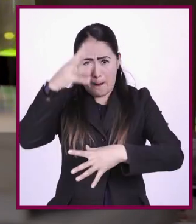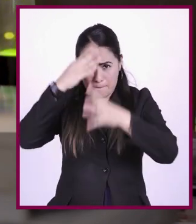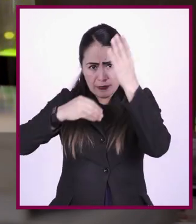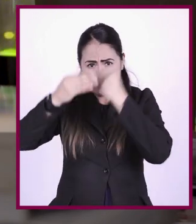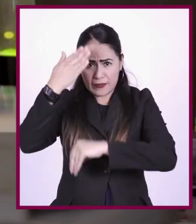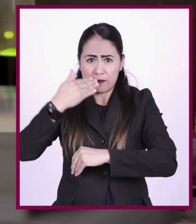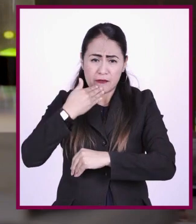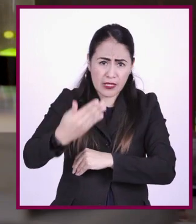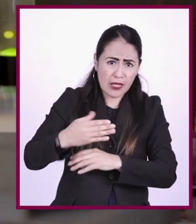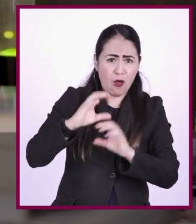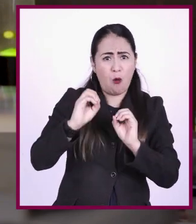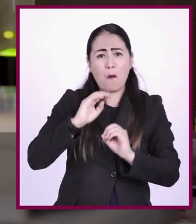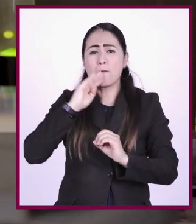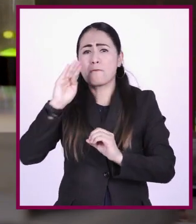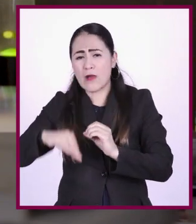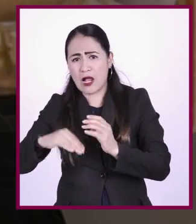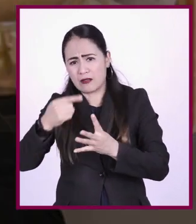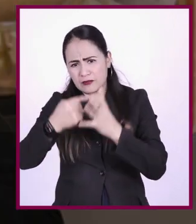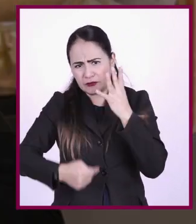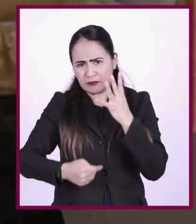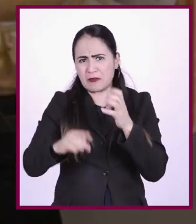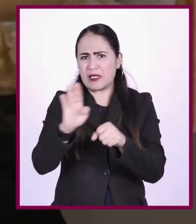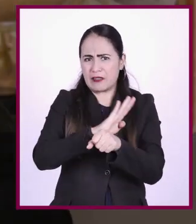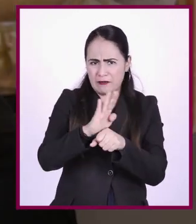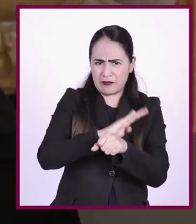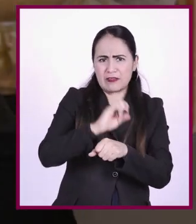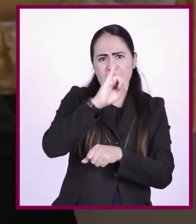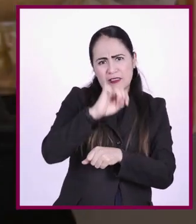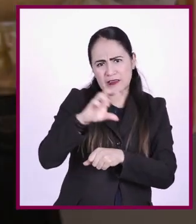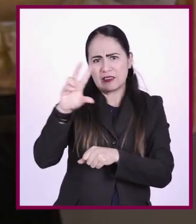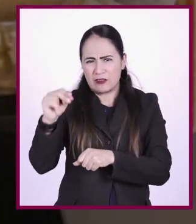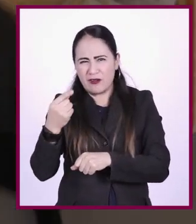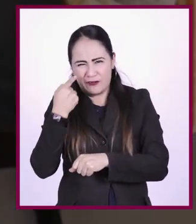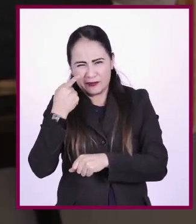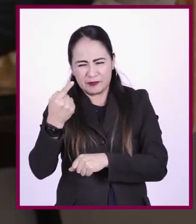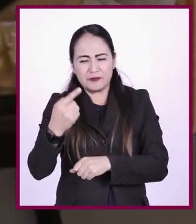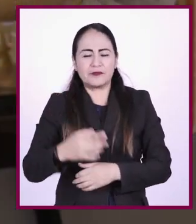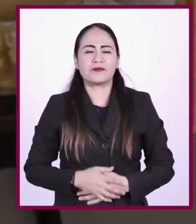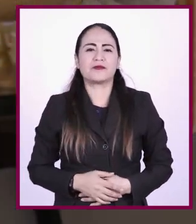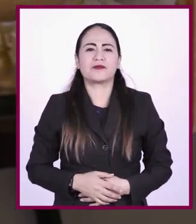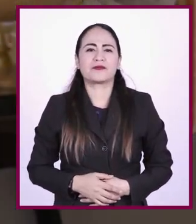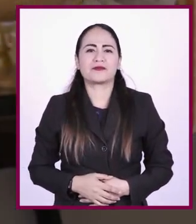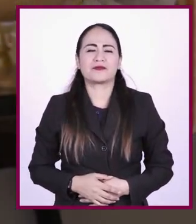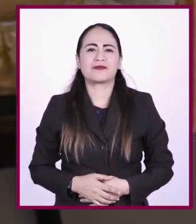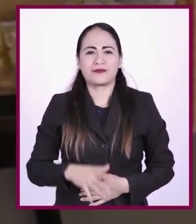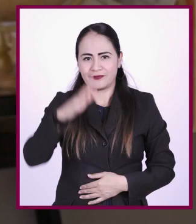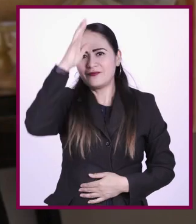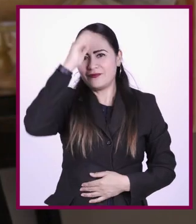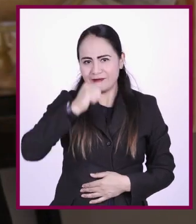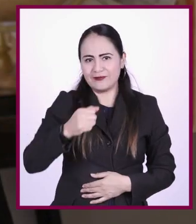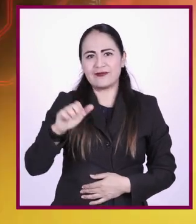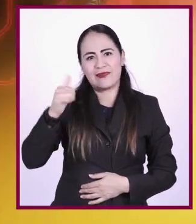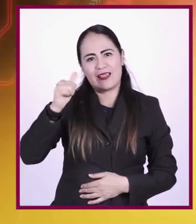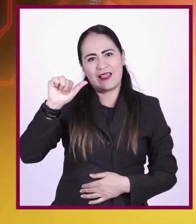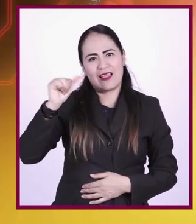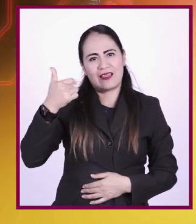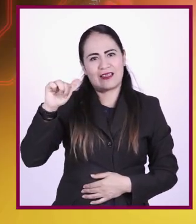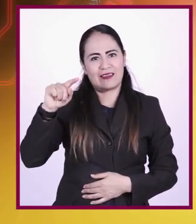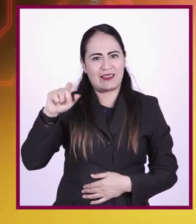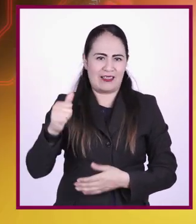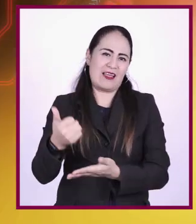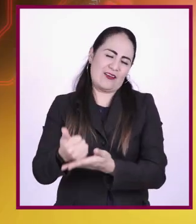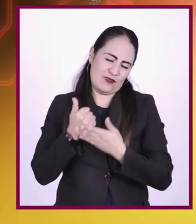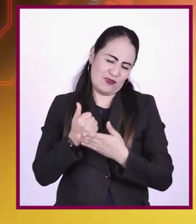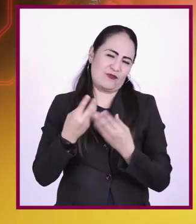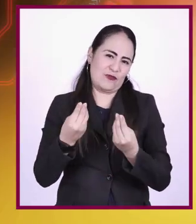cómo afectan y cómo favorecen. ¿Va que va? Pues va que va. Agatha, échanos una manita.